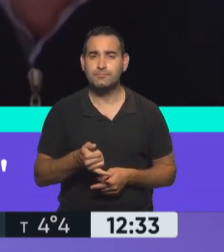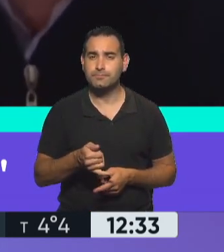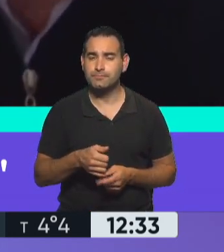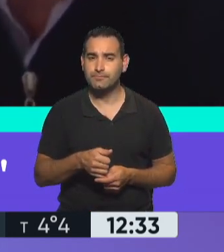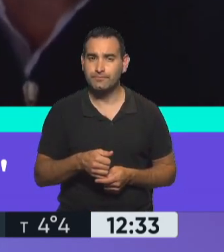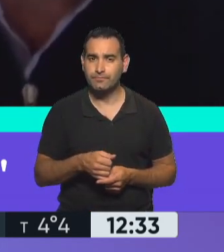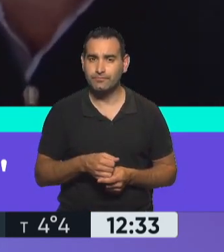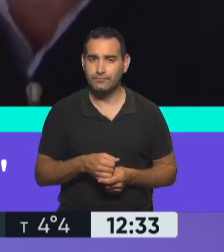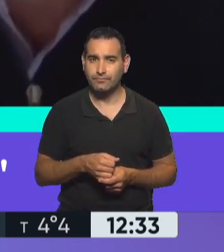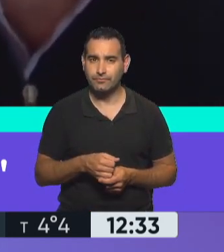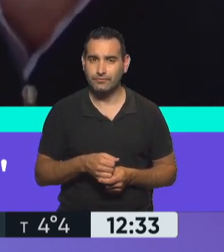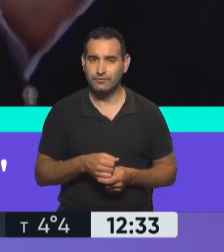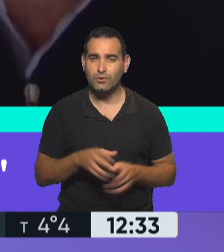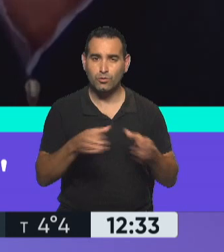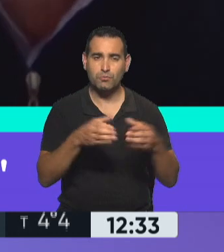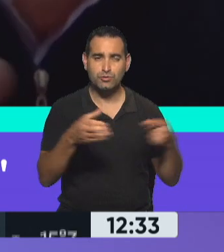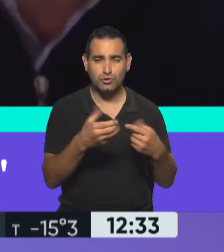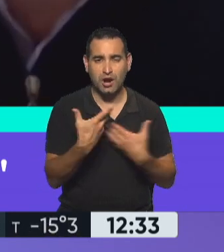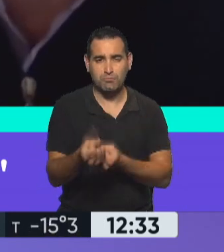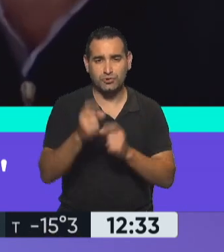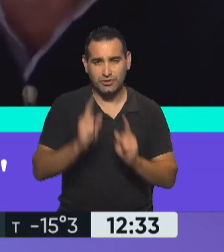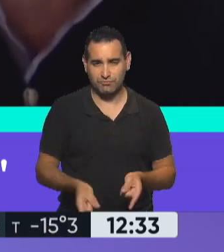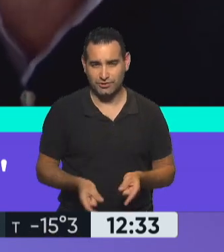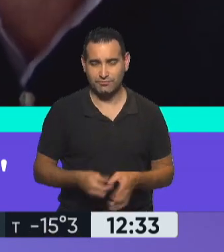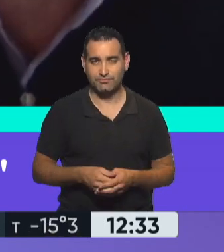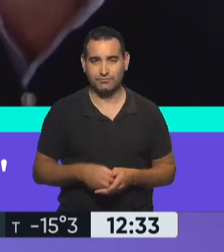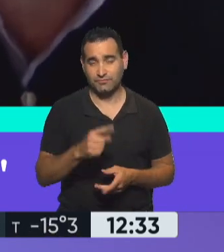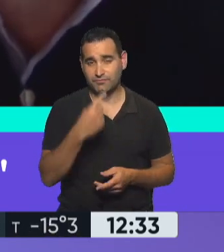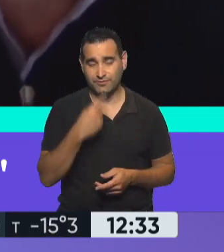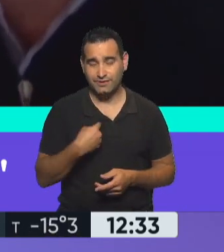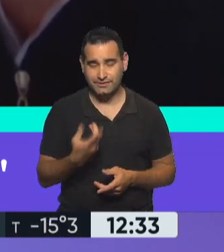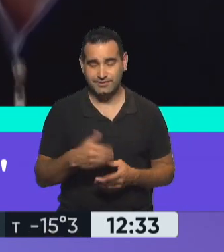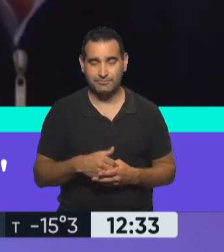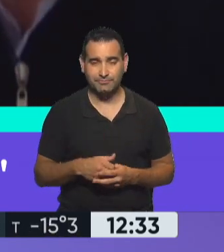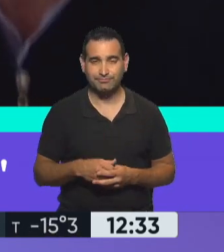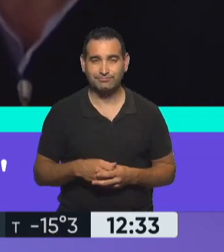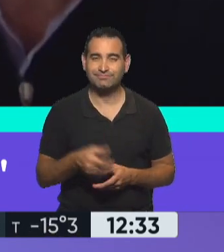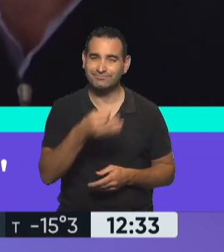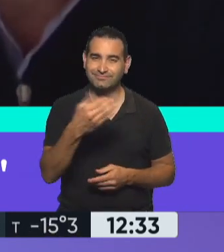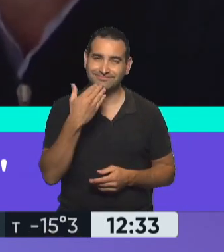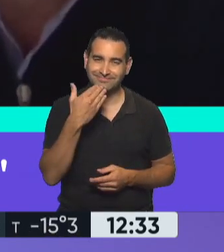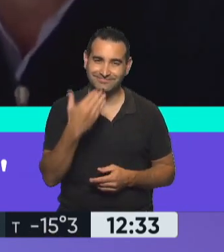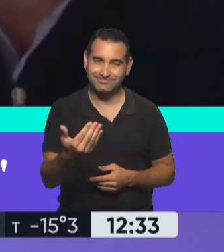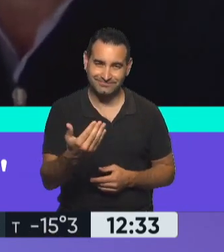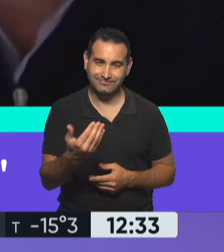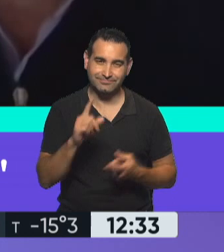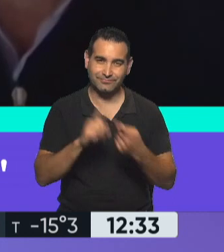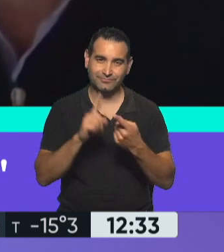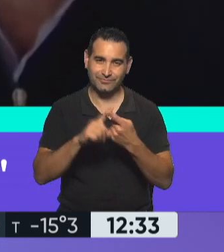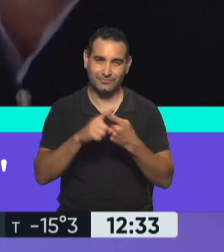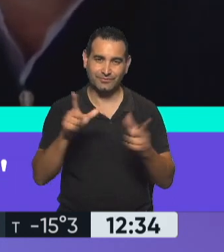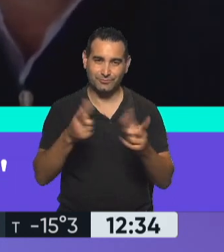inclusive fuerzas de la oposición, como vos mencionabas el ejemplo de Guillermo Montenegro. Bernal, le agradecemos muchísimo el contacto